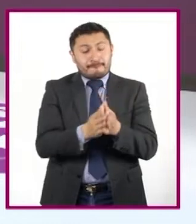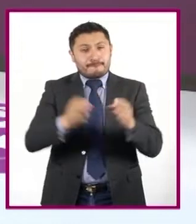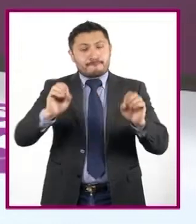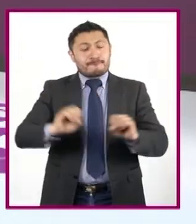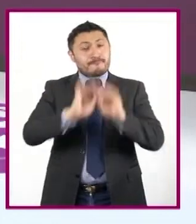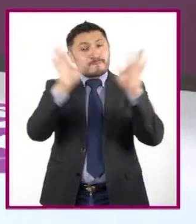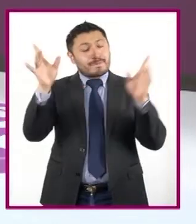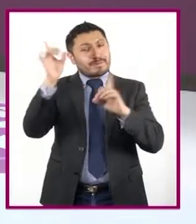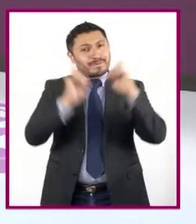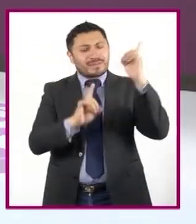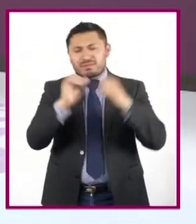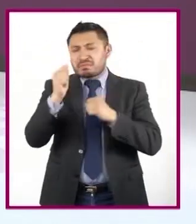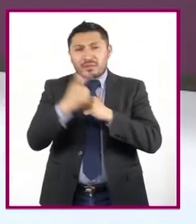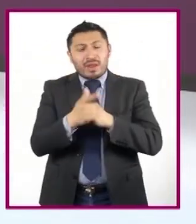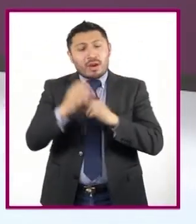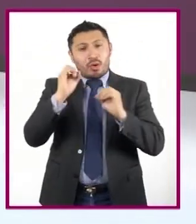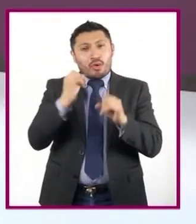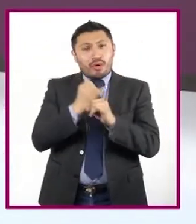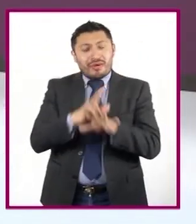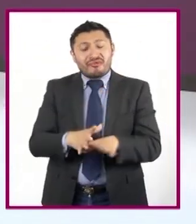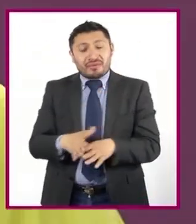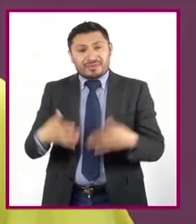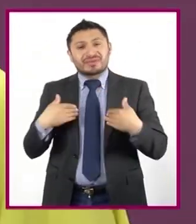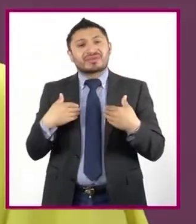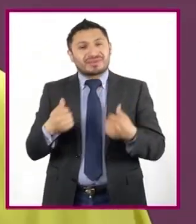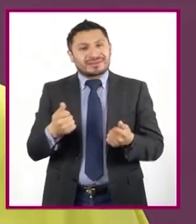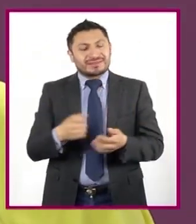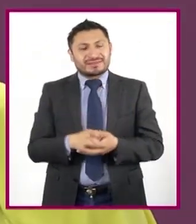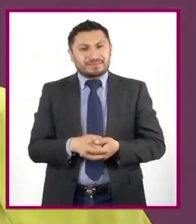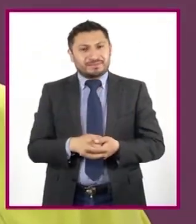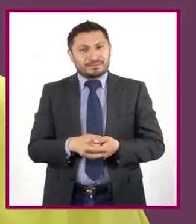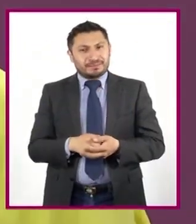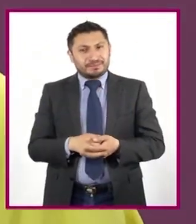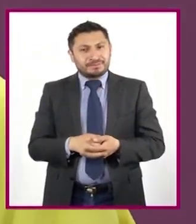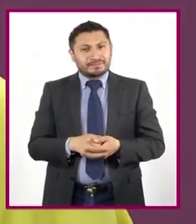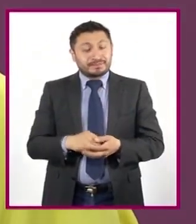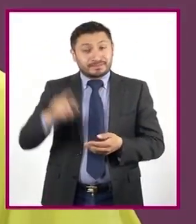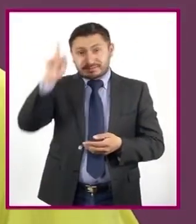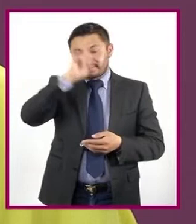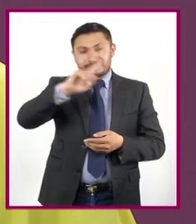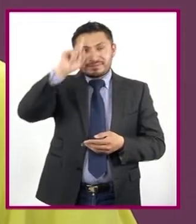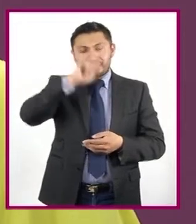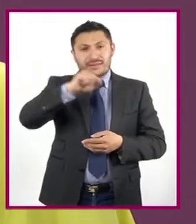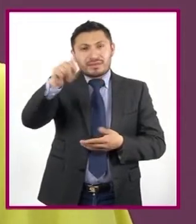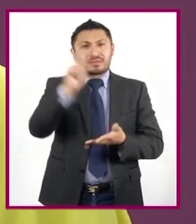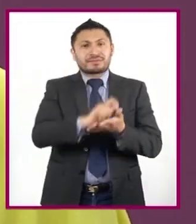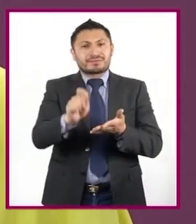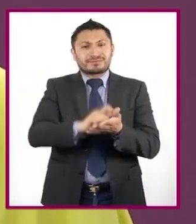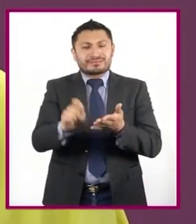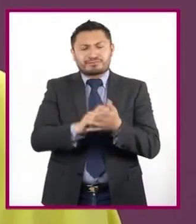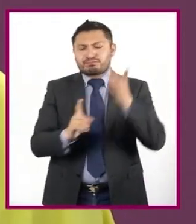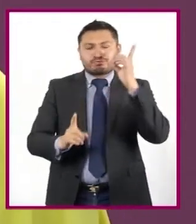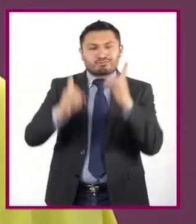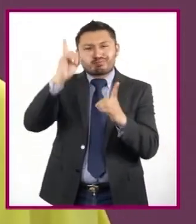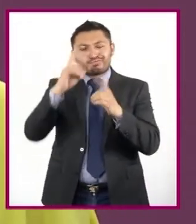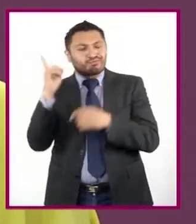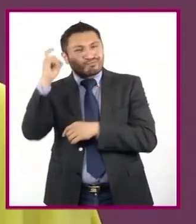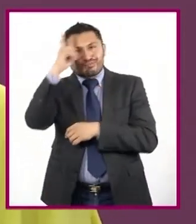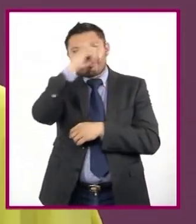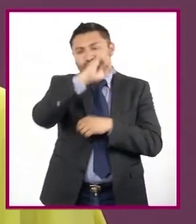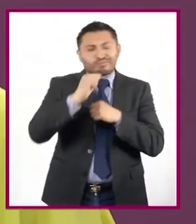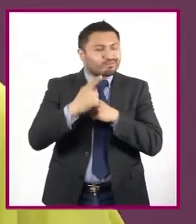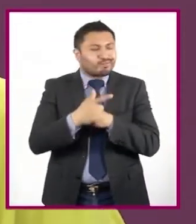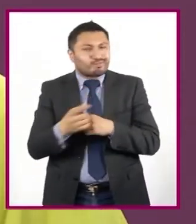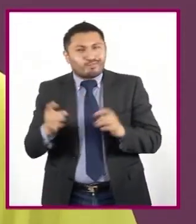aclarar dudas o complementar información al respecto. Les recomiendo llevar un registro de las inquietudes o dificultades